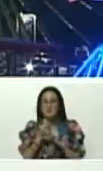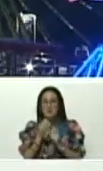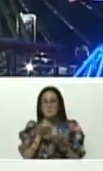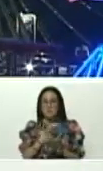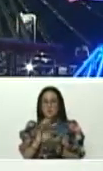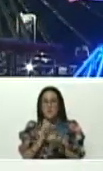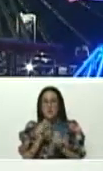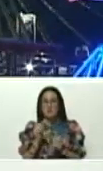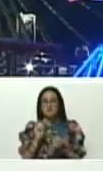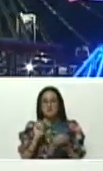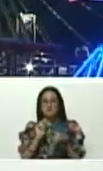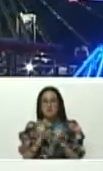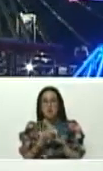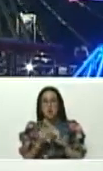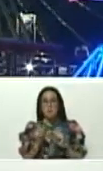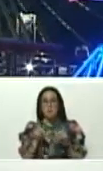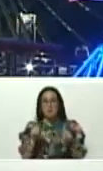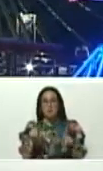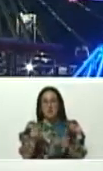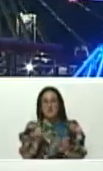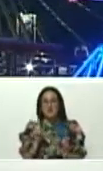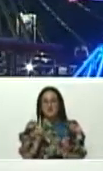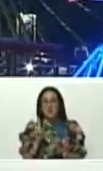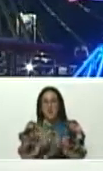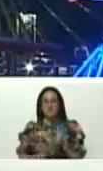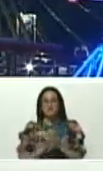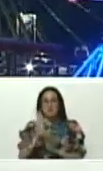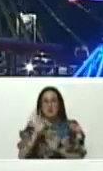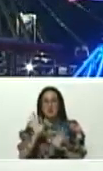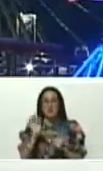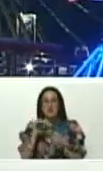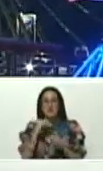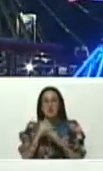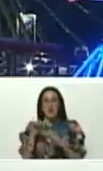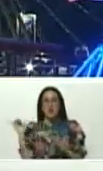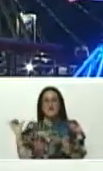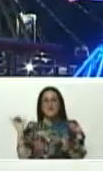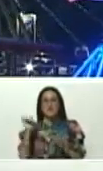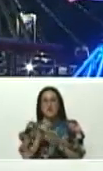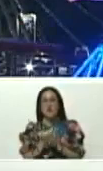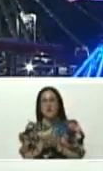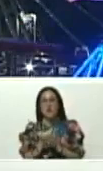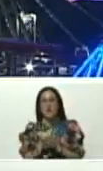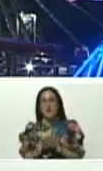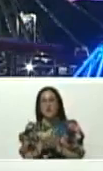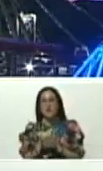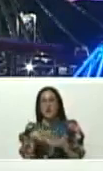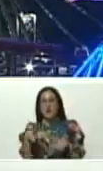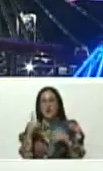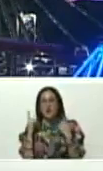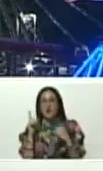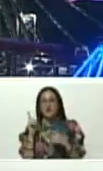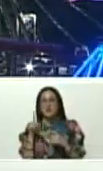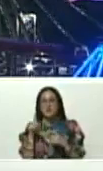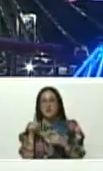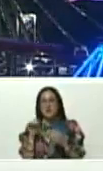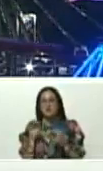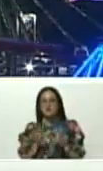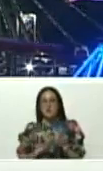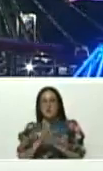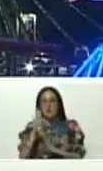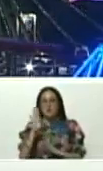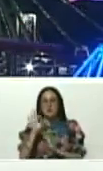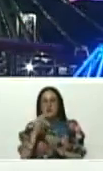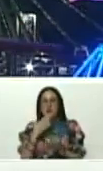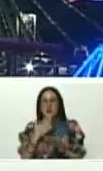problemas en oportunidades. Venezuela despega vuelo, como ese avión que tenemos en la cinta costera. La Guaira también despega ese vuelo,